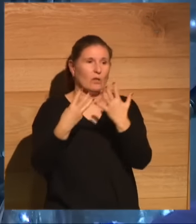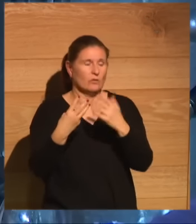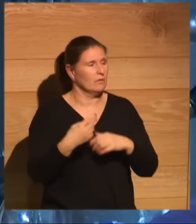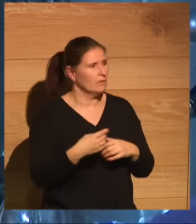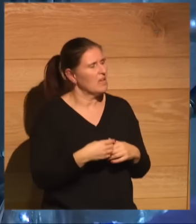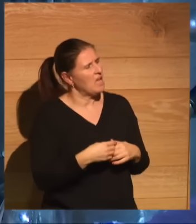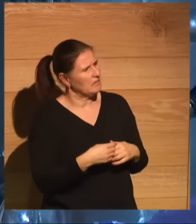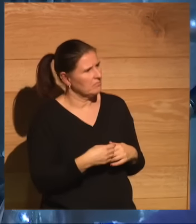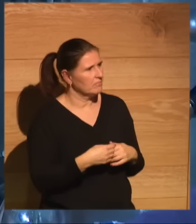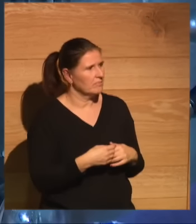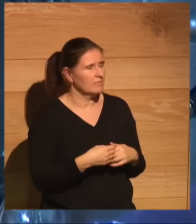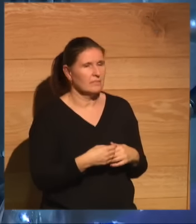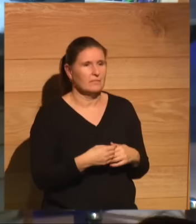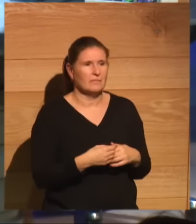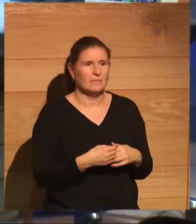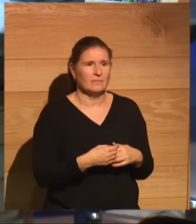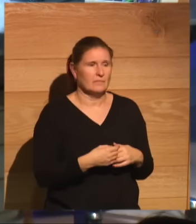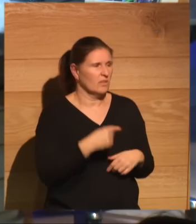1978... Anda. Ya estoy cansado.